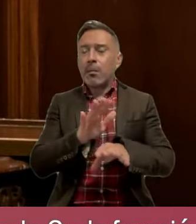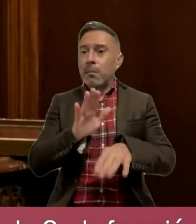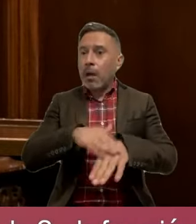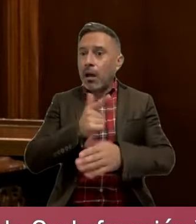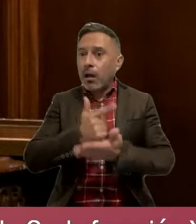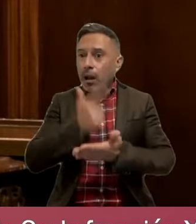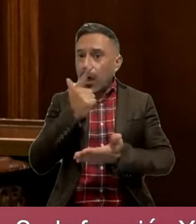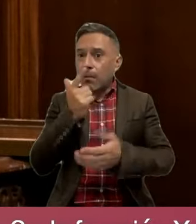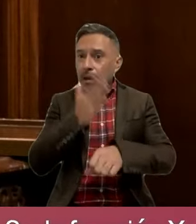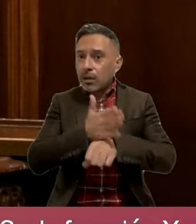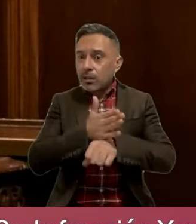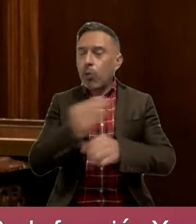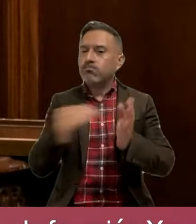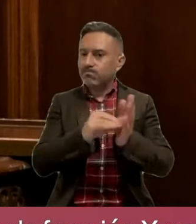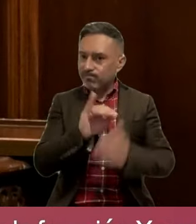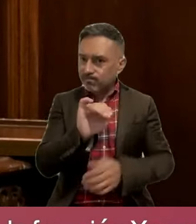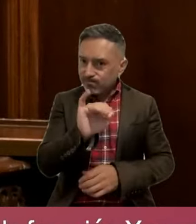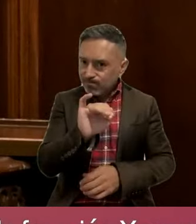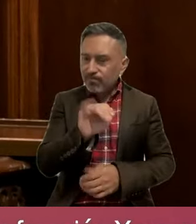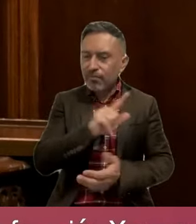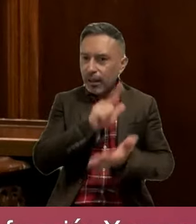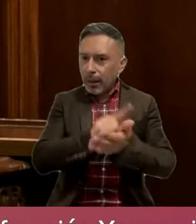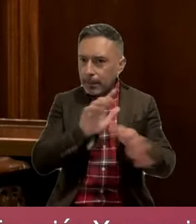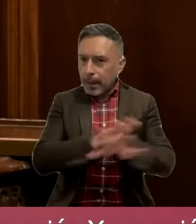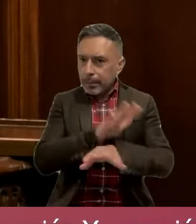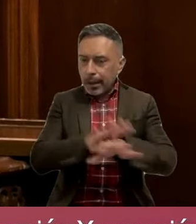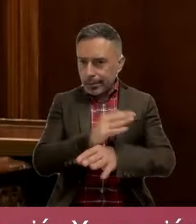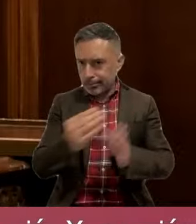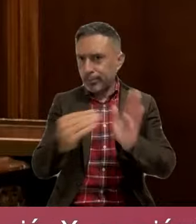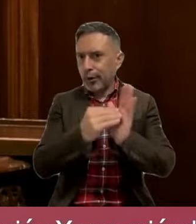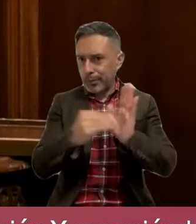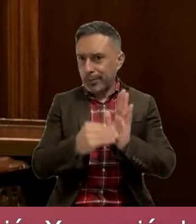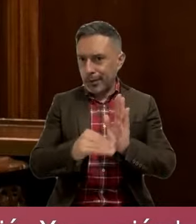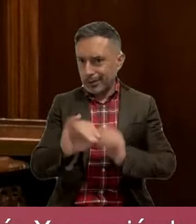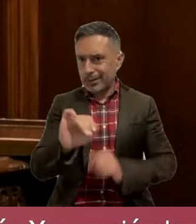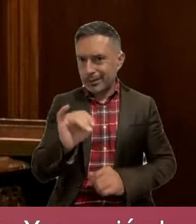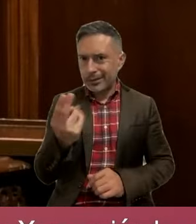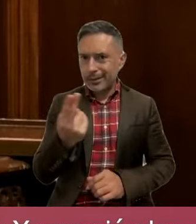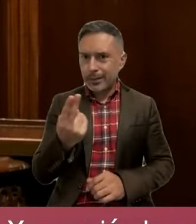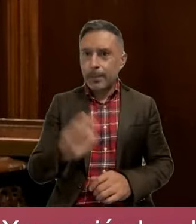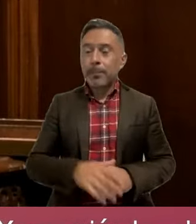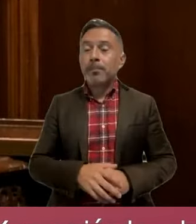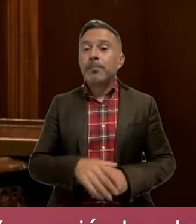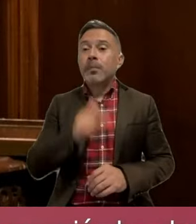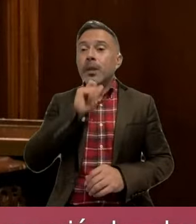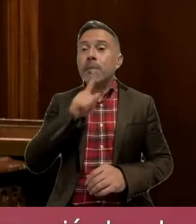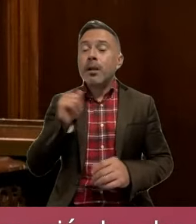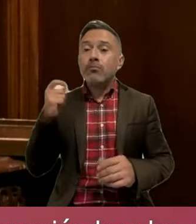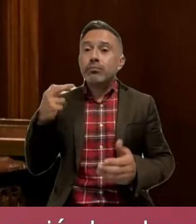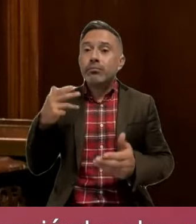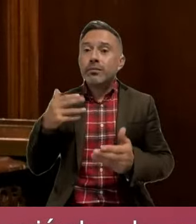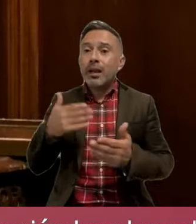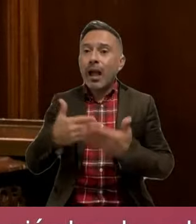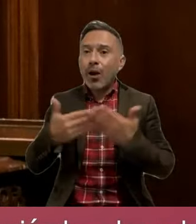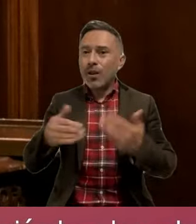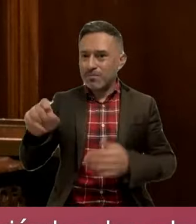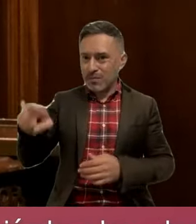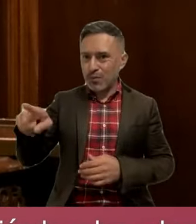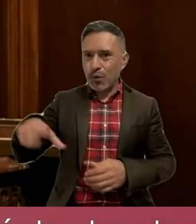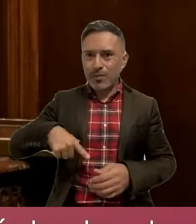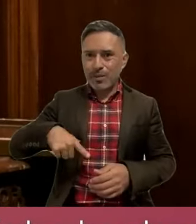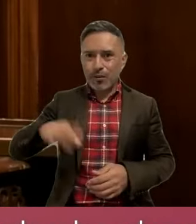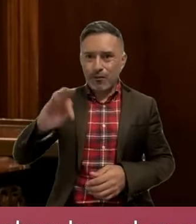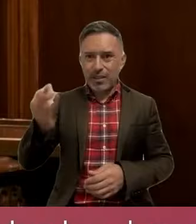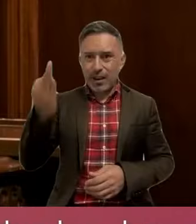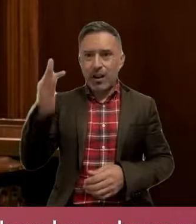nuestras leyes, y que también requiere, como hasta ahorita lo ha hecho el gobierno federal en conjunto con el